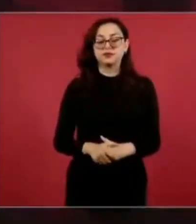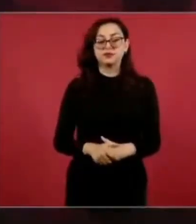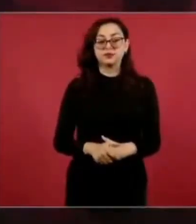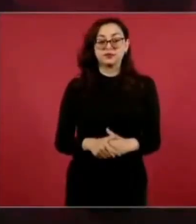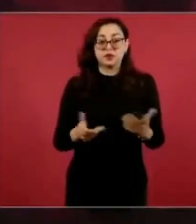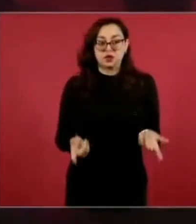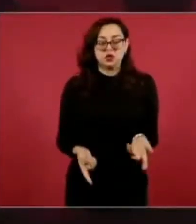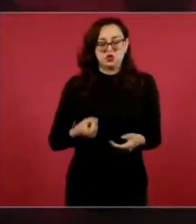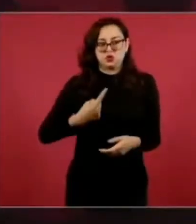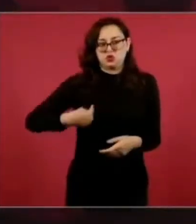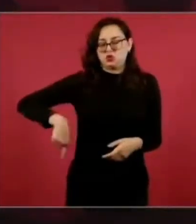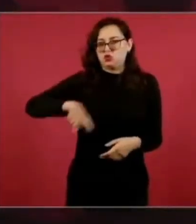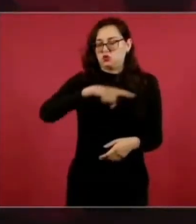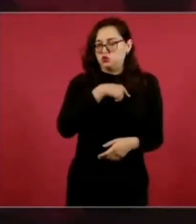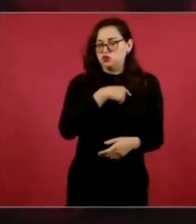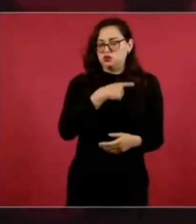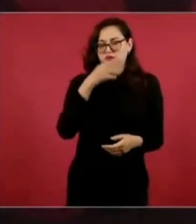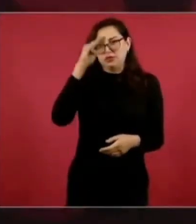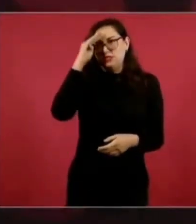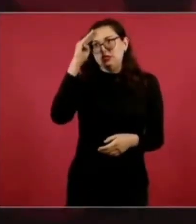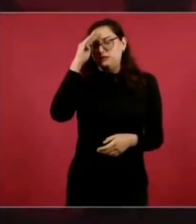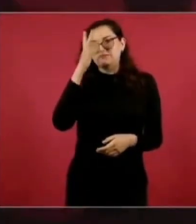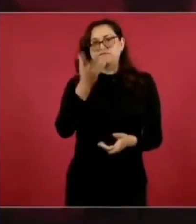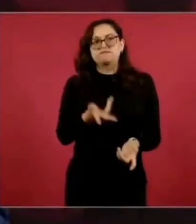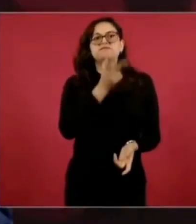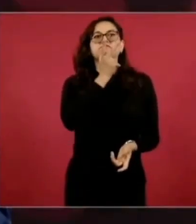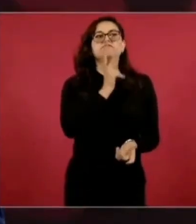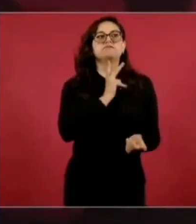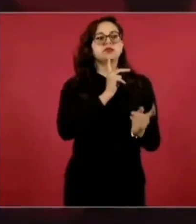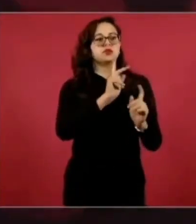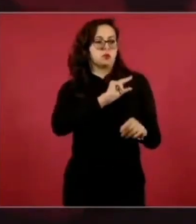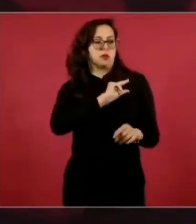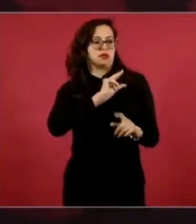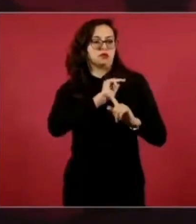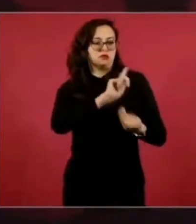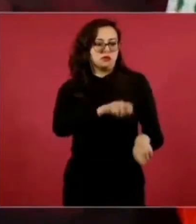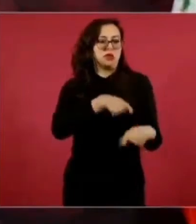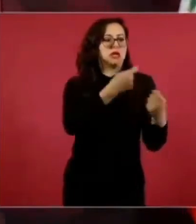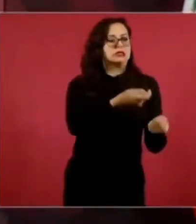constitución para llevar a cabo una